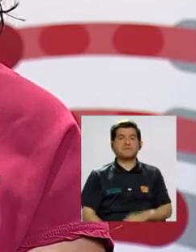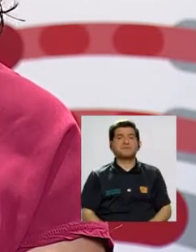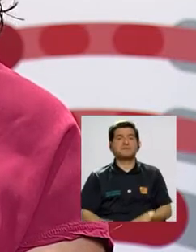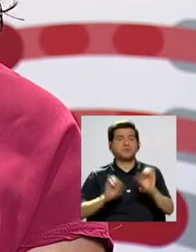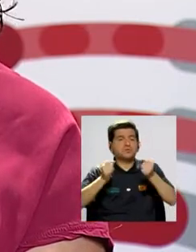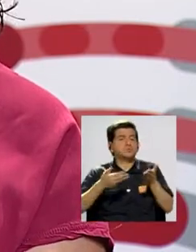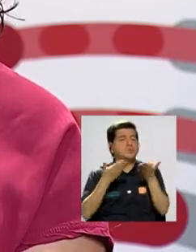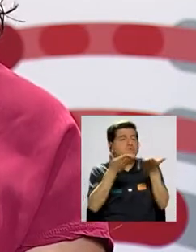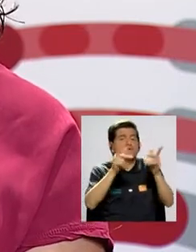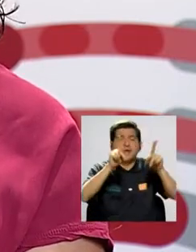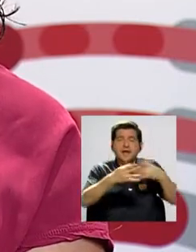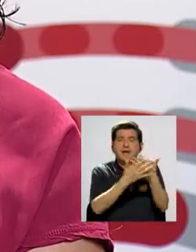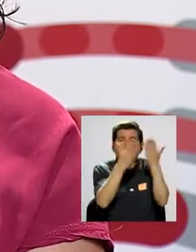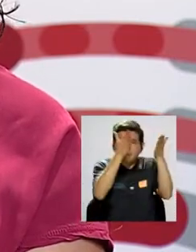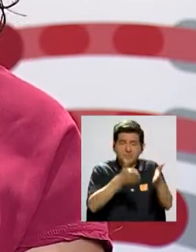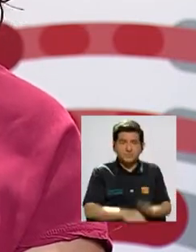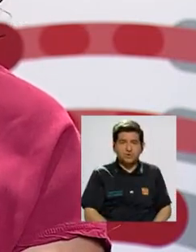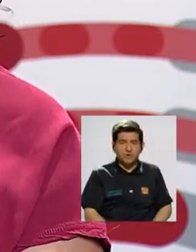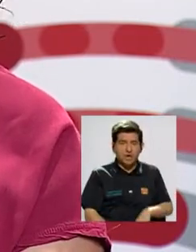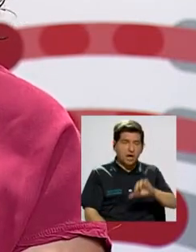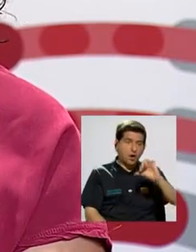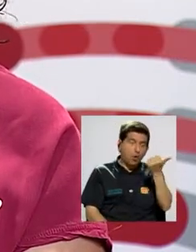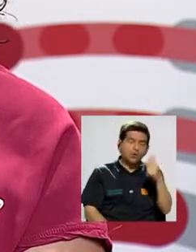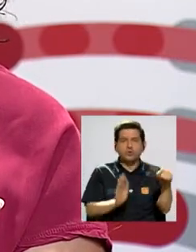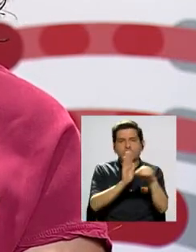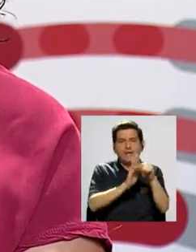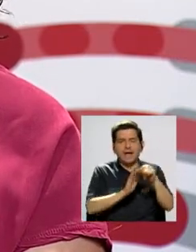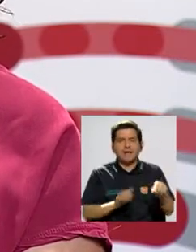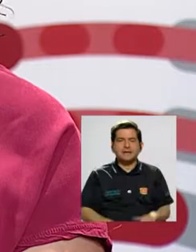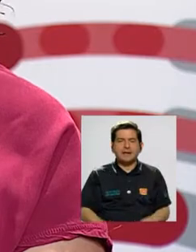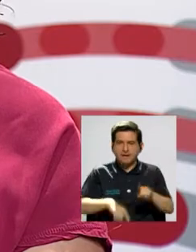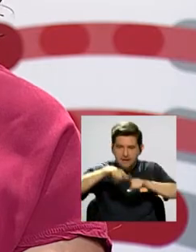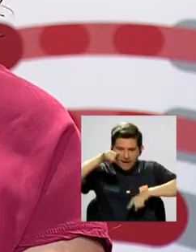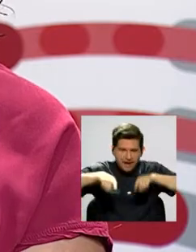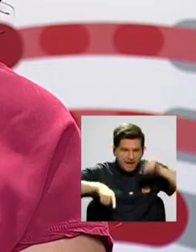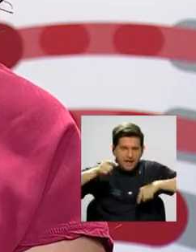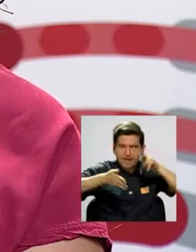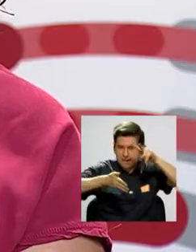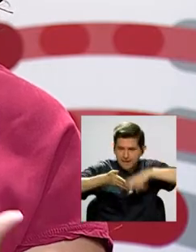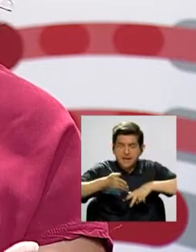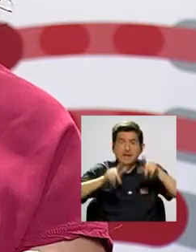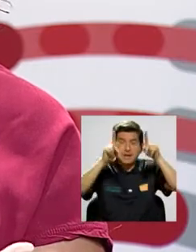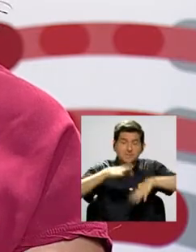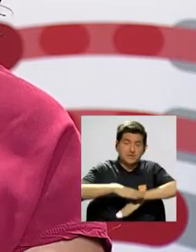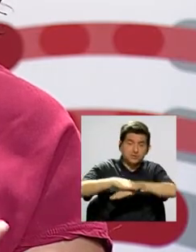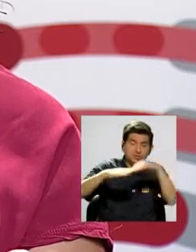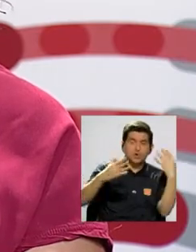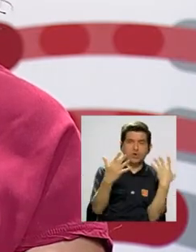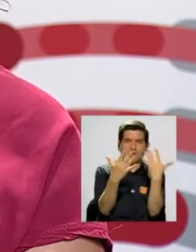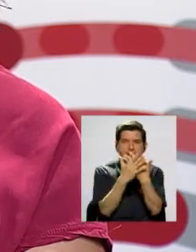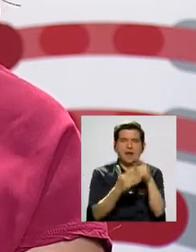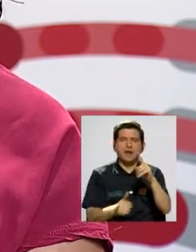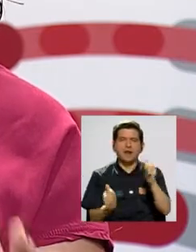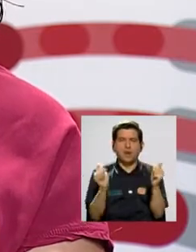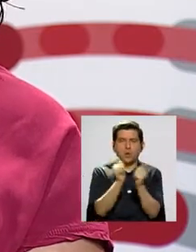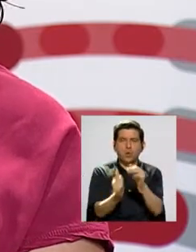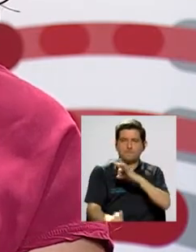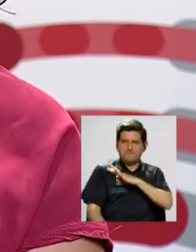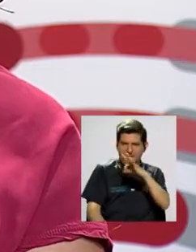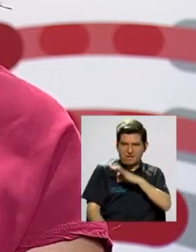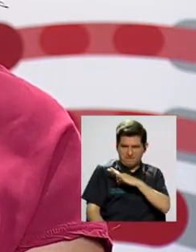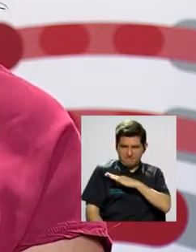porque lo otro es la negativa a leer las estadísticas, o sea, de las personas que salen de la cárcel con algún beneficio condicional,